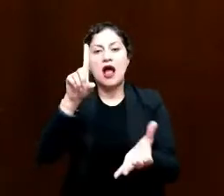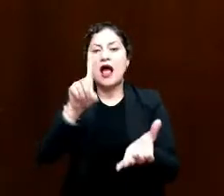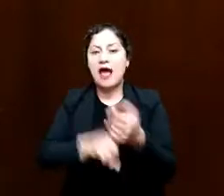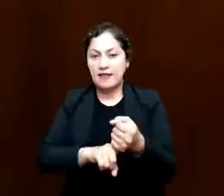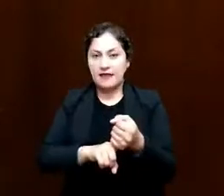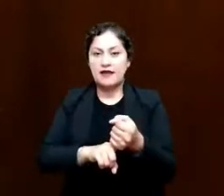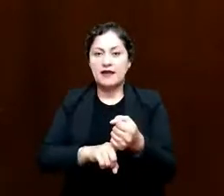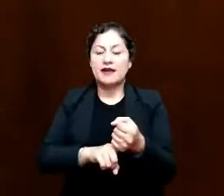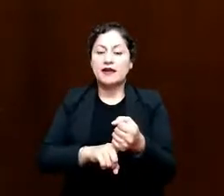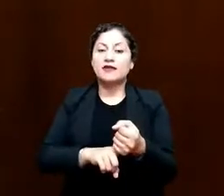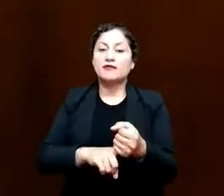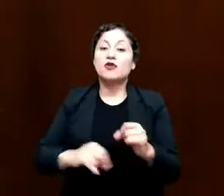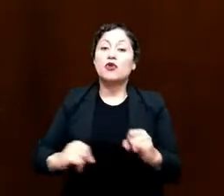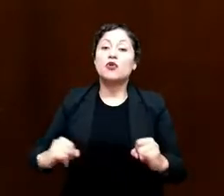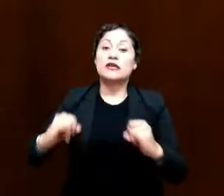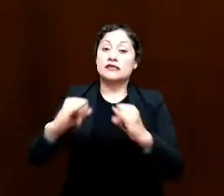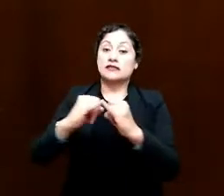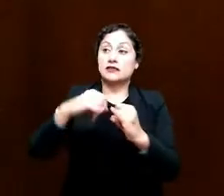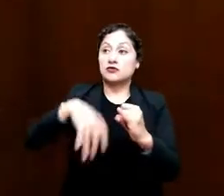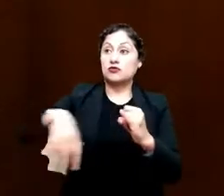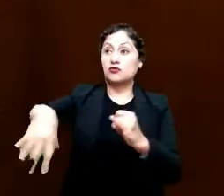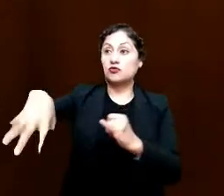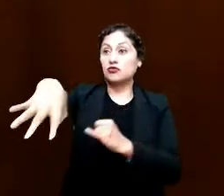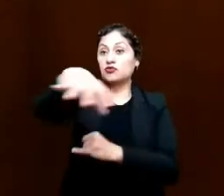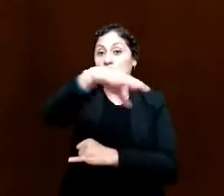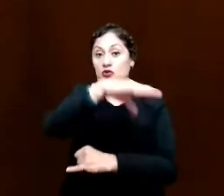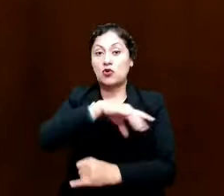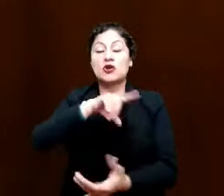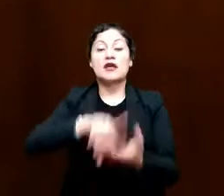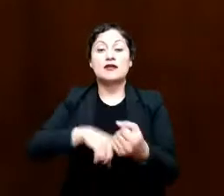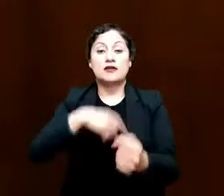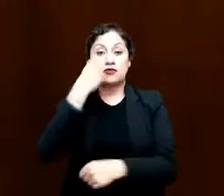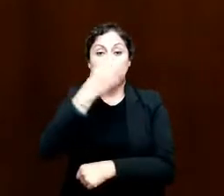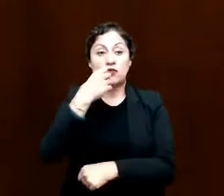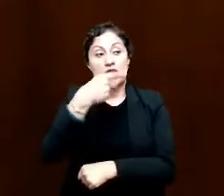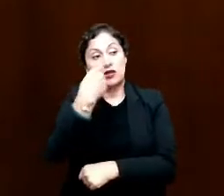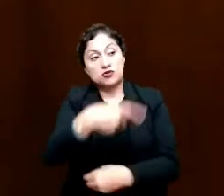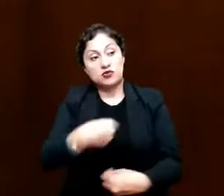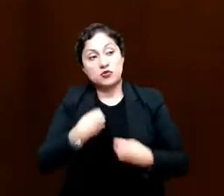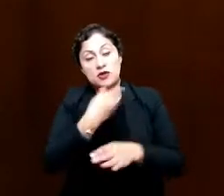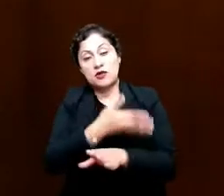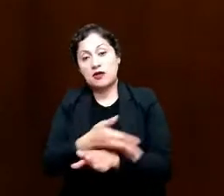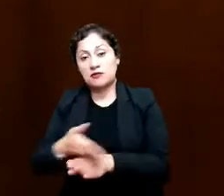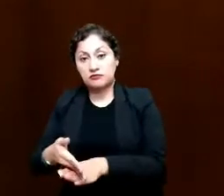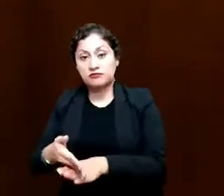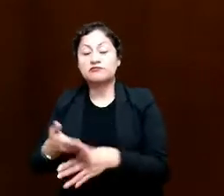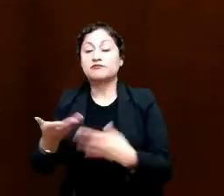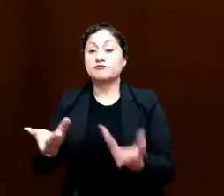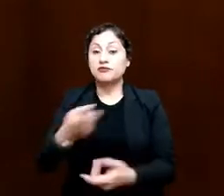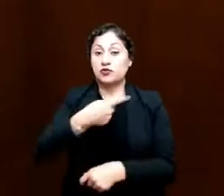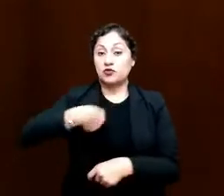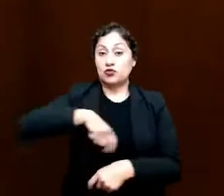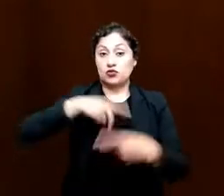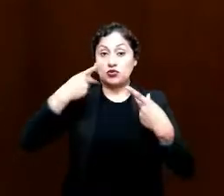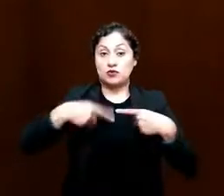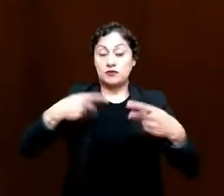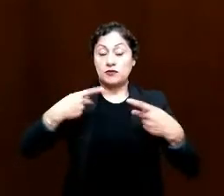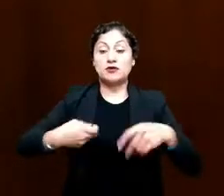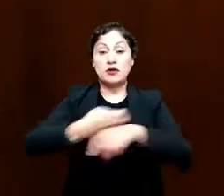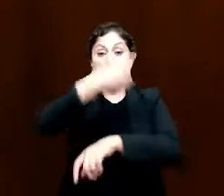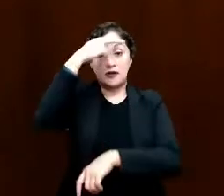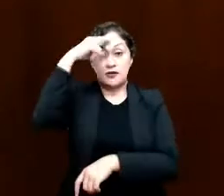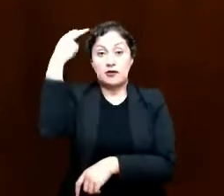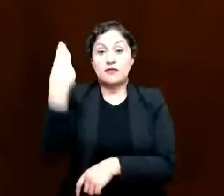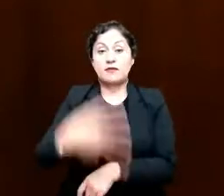instalaciones hoy instituciones de educación a lo largo de su vida los mexiqueses los mexiquenses enfrentan